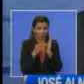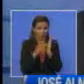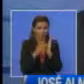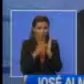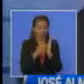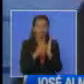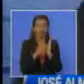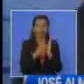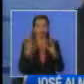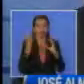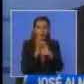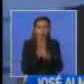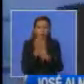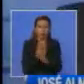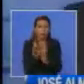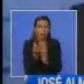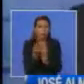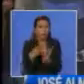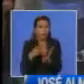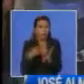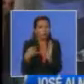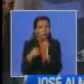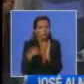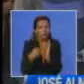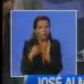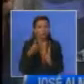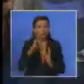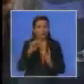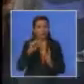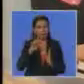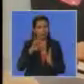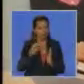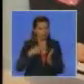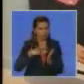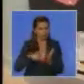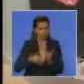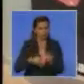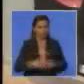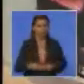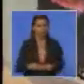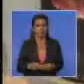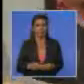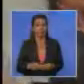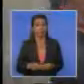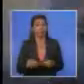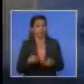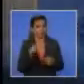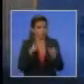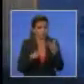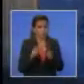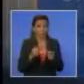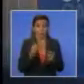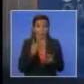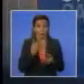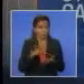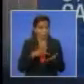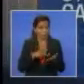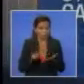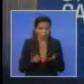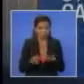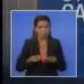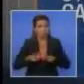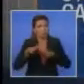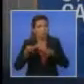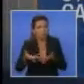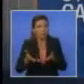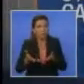el cálculo del impuesto a la renta. Le recordamos también a los contribuyentes que existen multas del 3% del impuesto